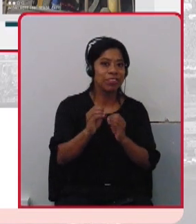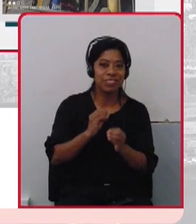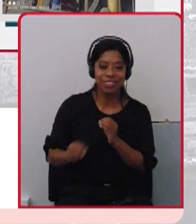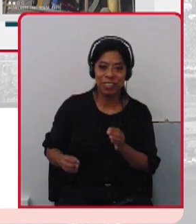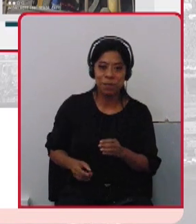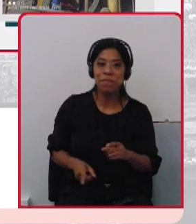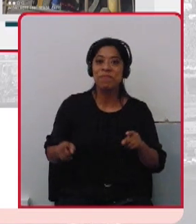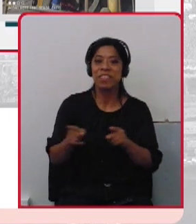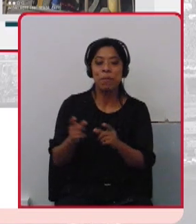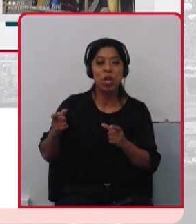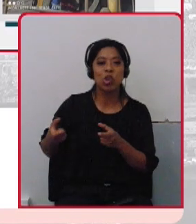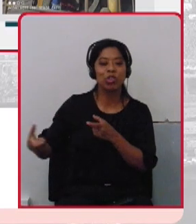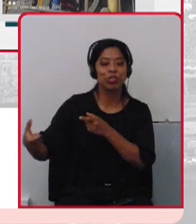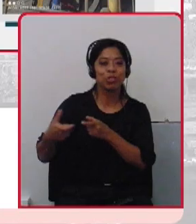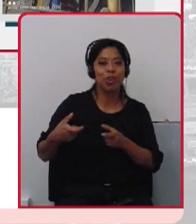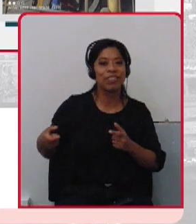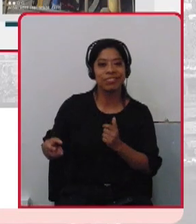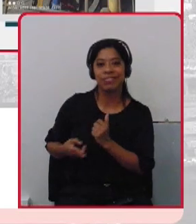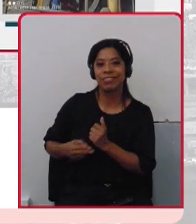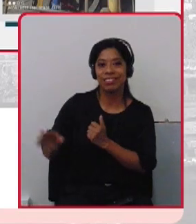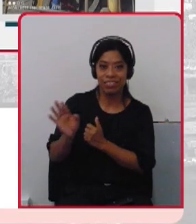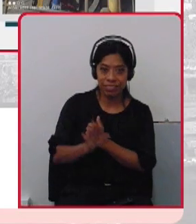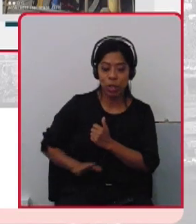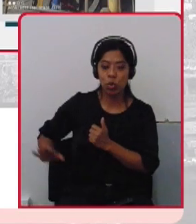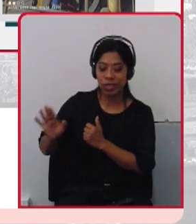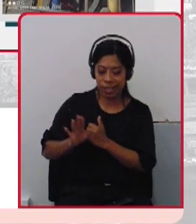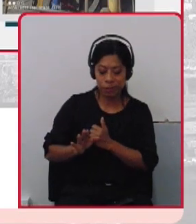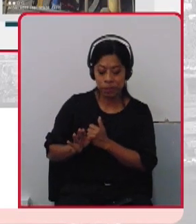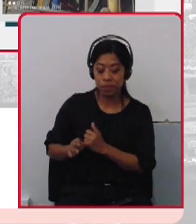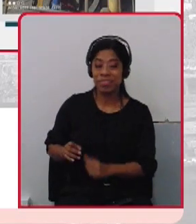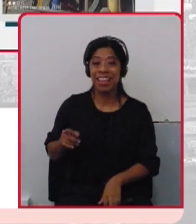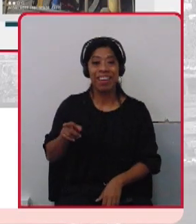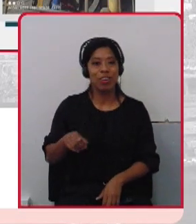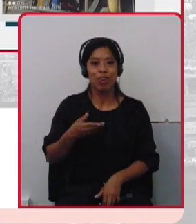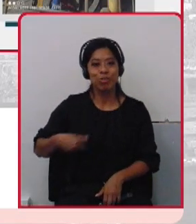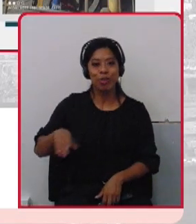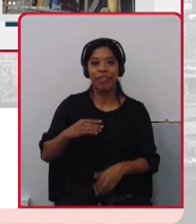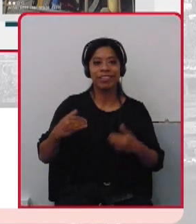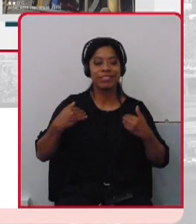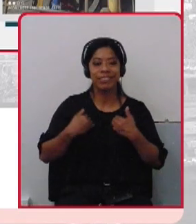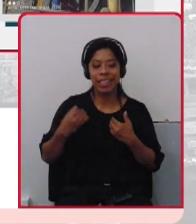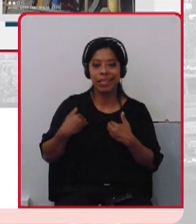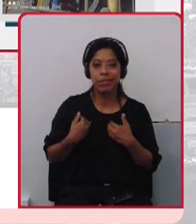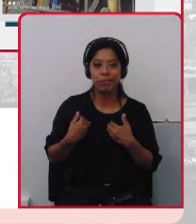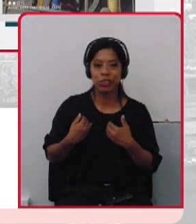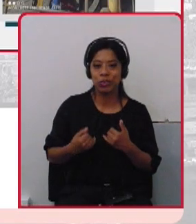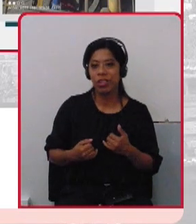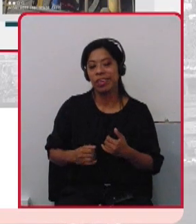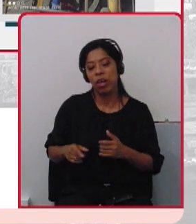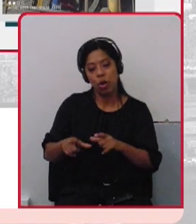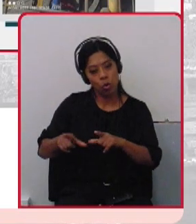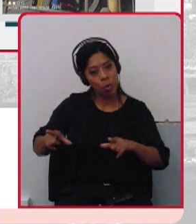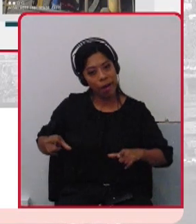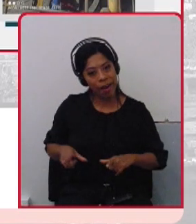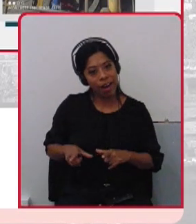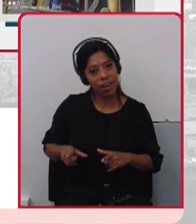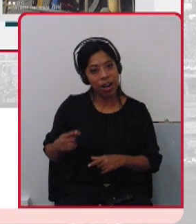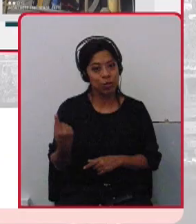Y control de seguridad sin trazabilidad. Hoy en día nosotros tenemos ya instalación